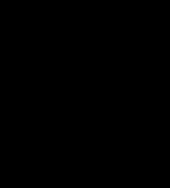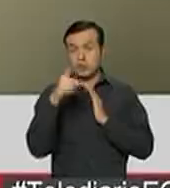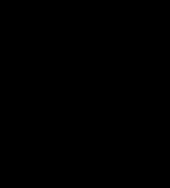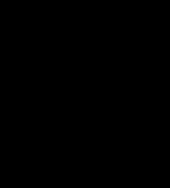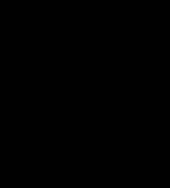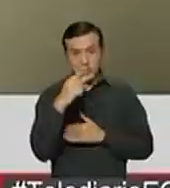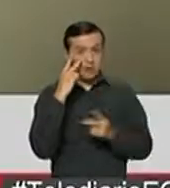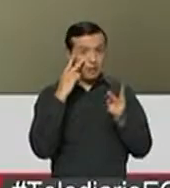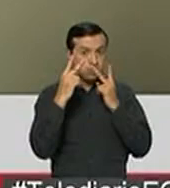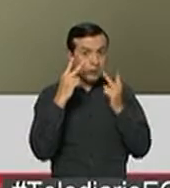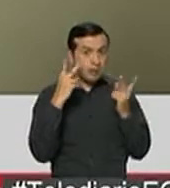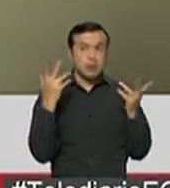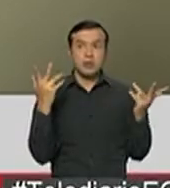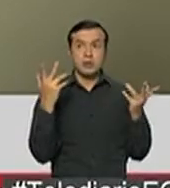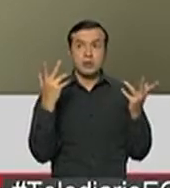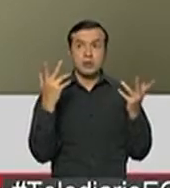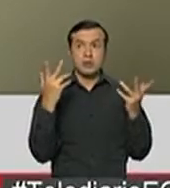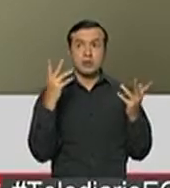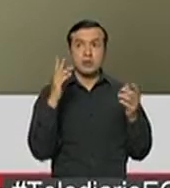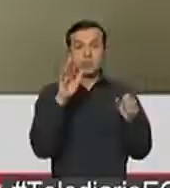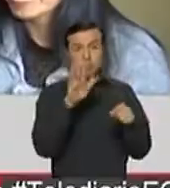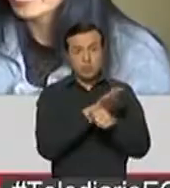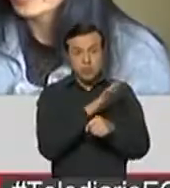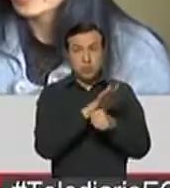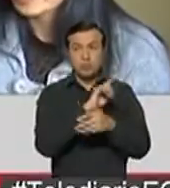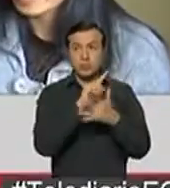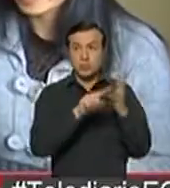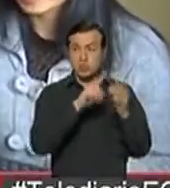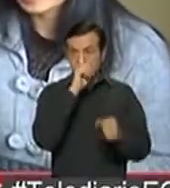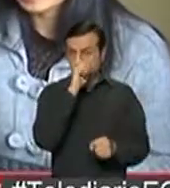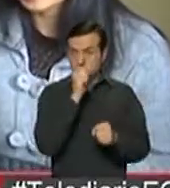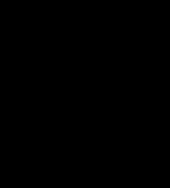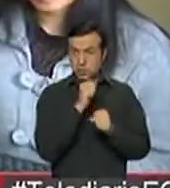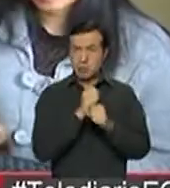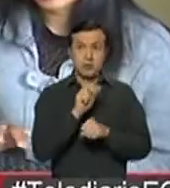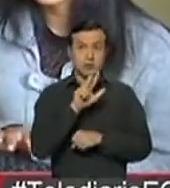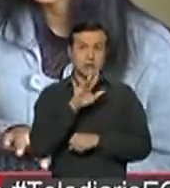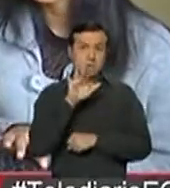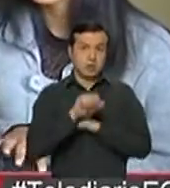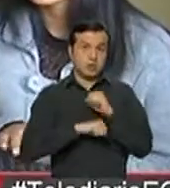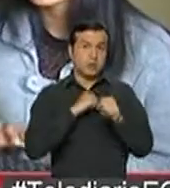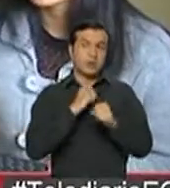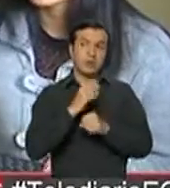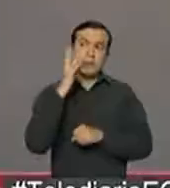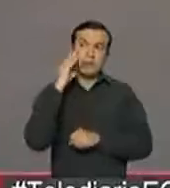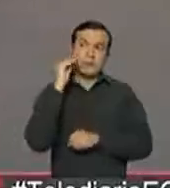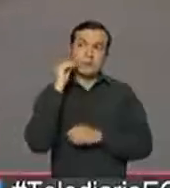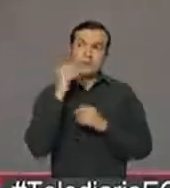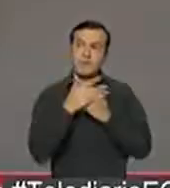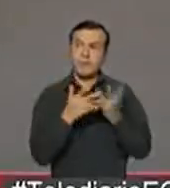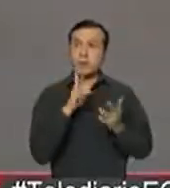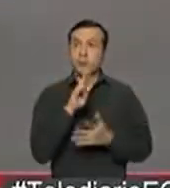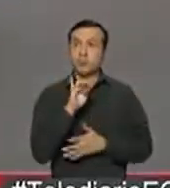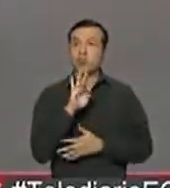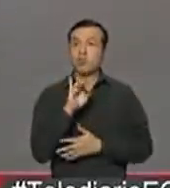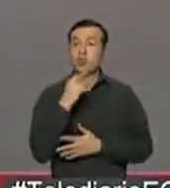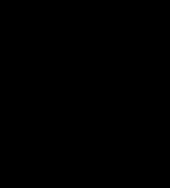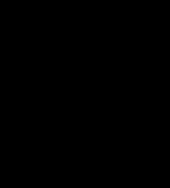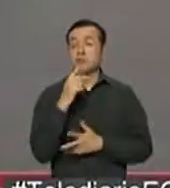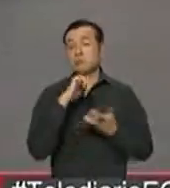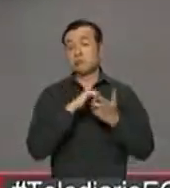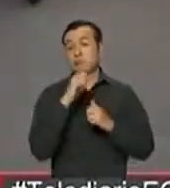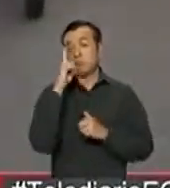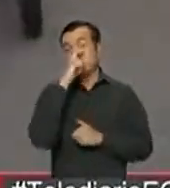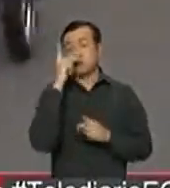hoteles, mantienen por la ocupación que tengan. Con 35 años de experiencia en el sector, Ru detalla la fragilidad